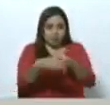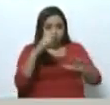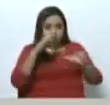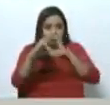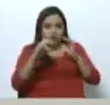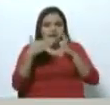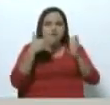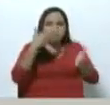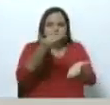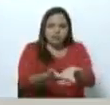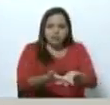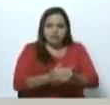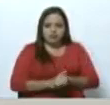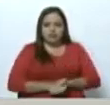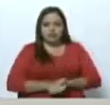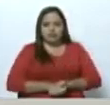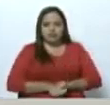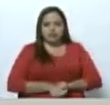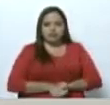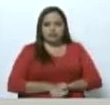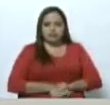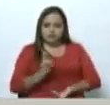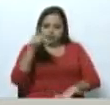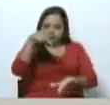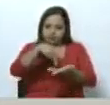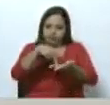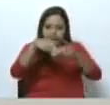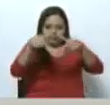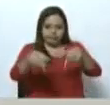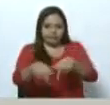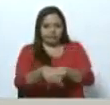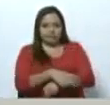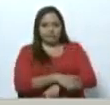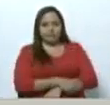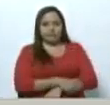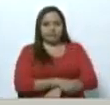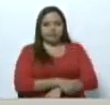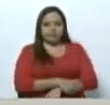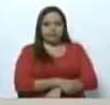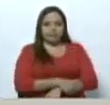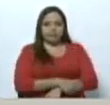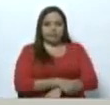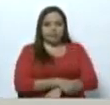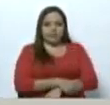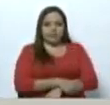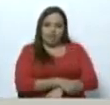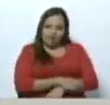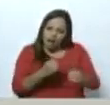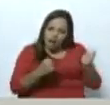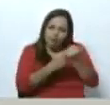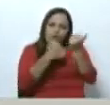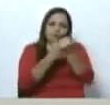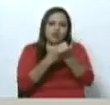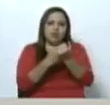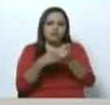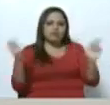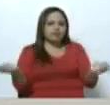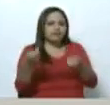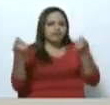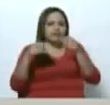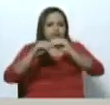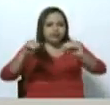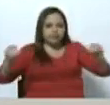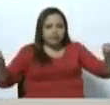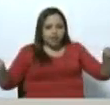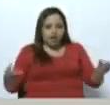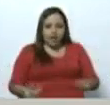agradezco su presencia aquí, que ayuden a la difusión, a los compañeros y compañeras de la